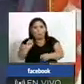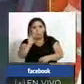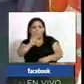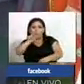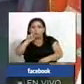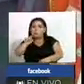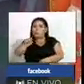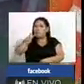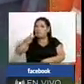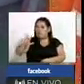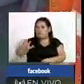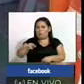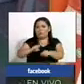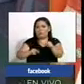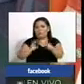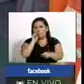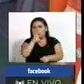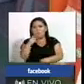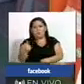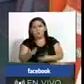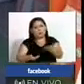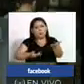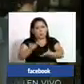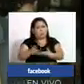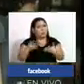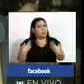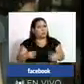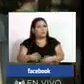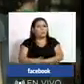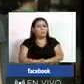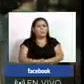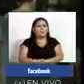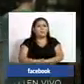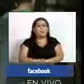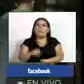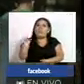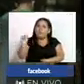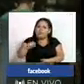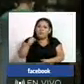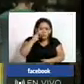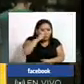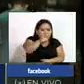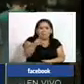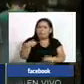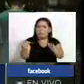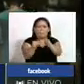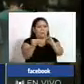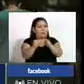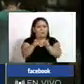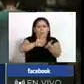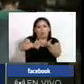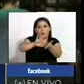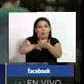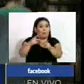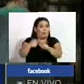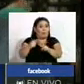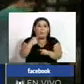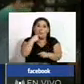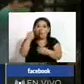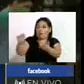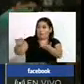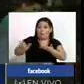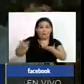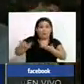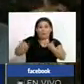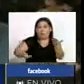este producto, los comerciantes dicen que está un poco escaso. Se mantiene la mayoría de los precios, lo que pasa es que no hay proveedores por el momento. Eso